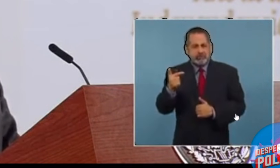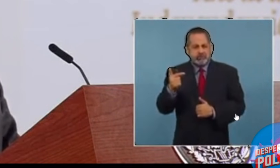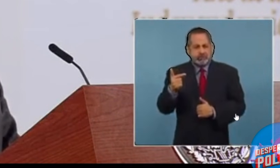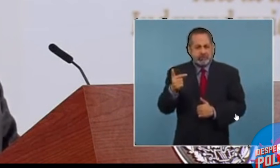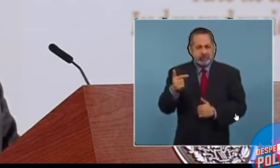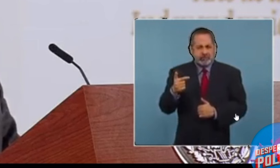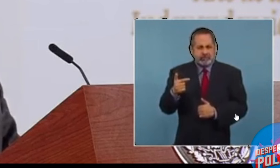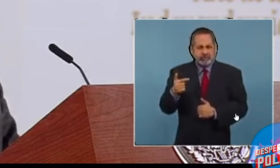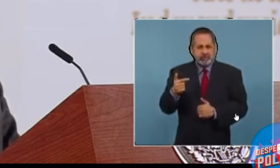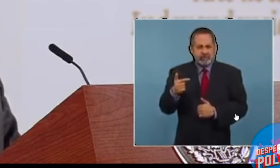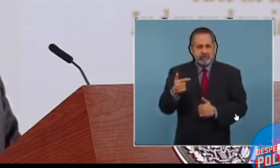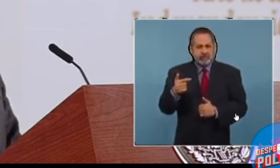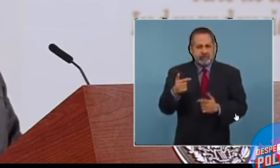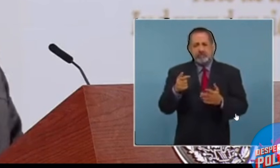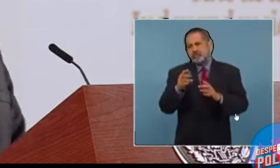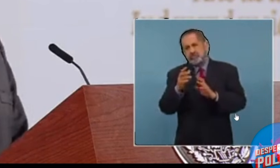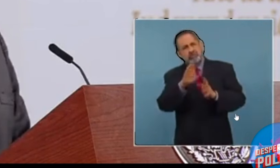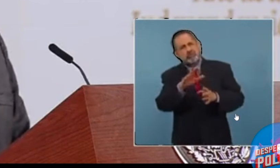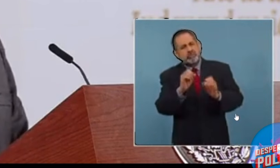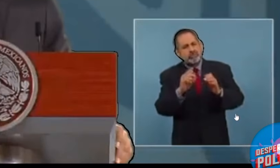2012. O del 99, ¿no, presidente?